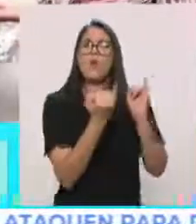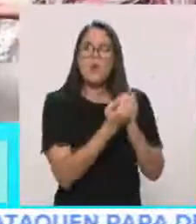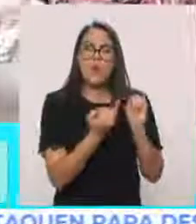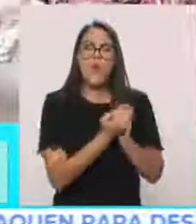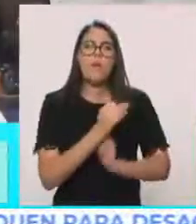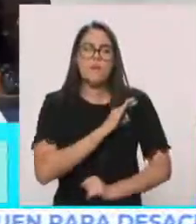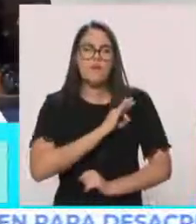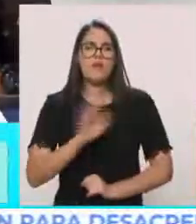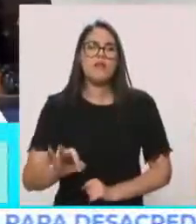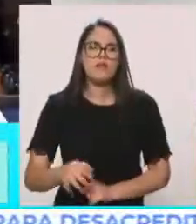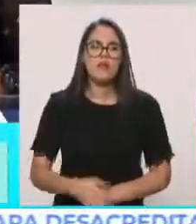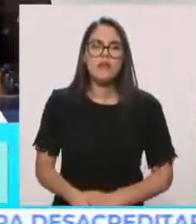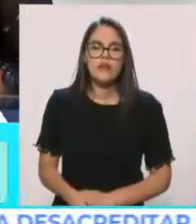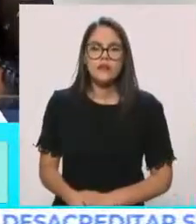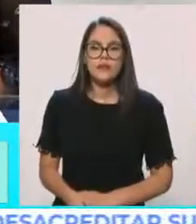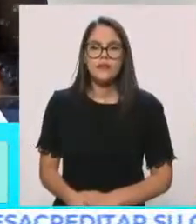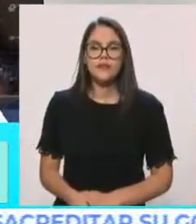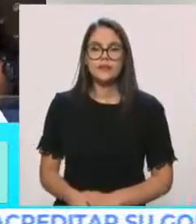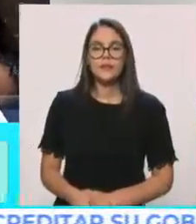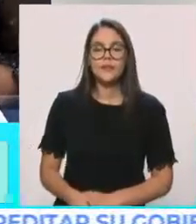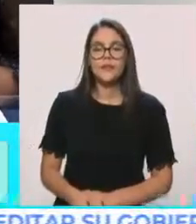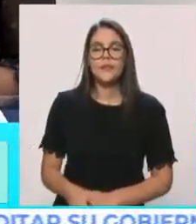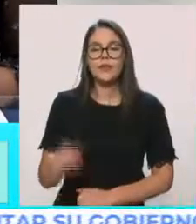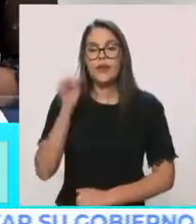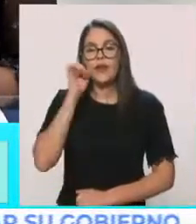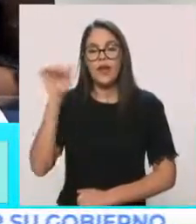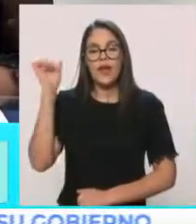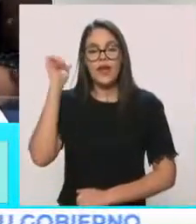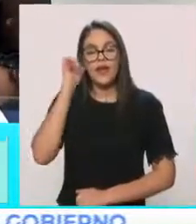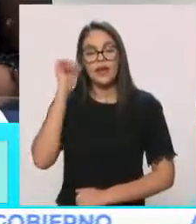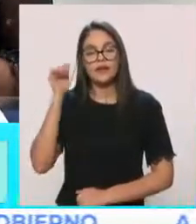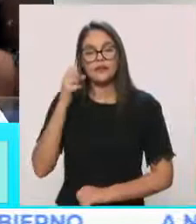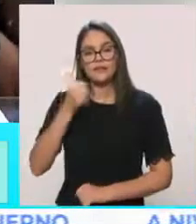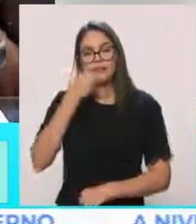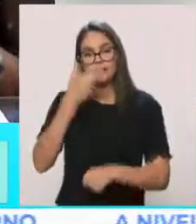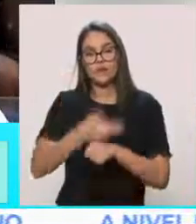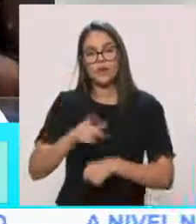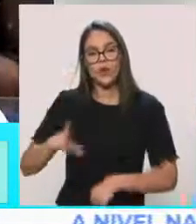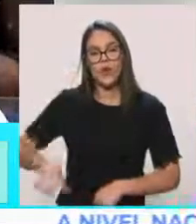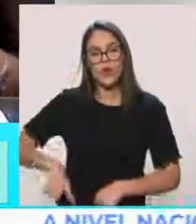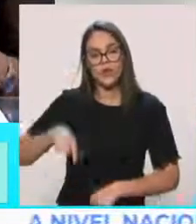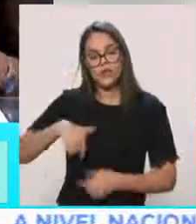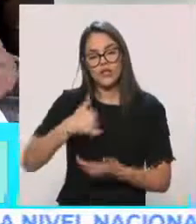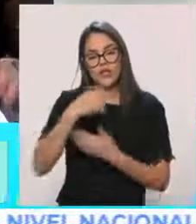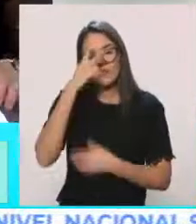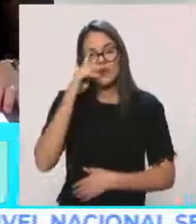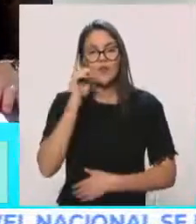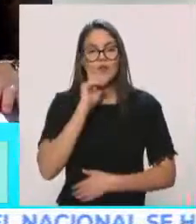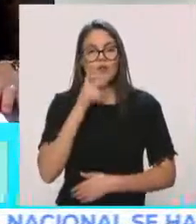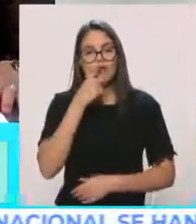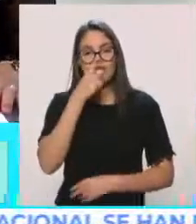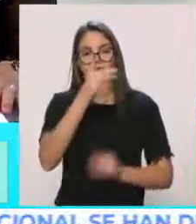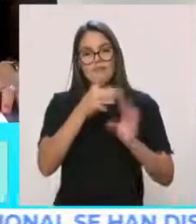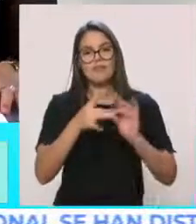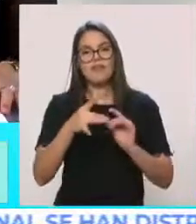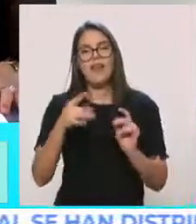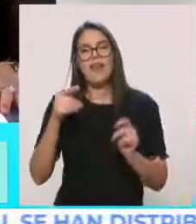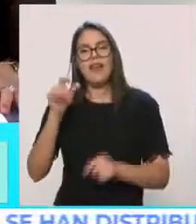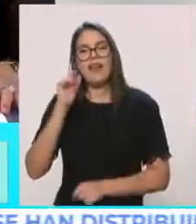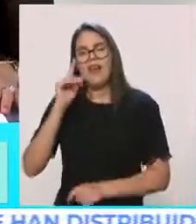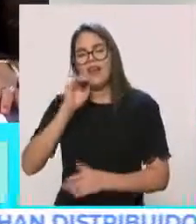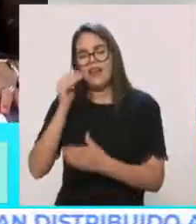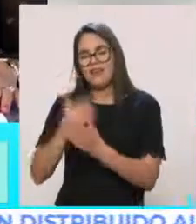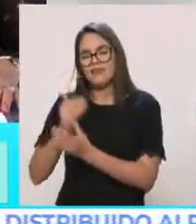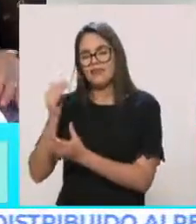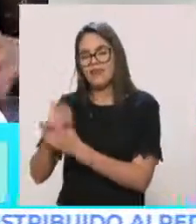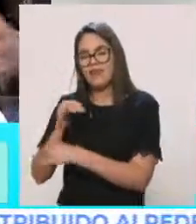denuncias? Ayer en la presentación de esta estrategia, la Secretaria de Gobierno de la Ciudad de México hablaba sobre esta disminución en la apertura de carpetas de investigación por